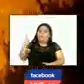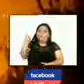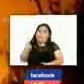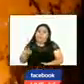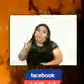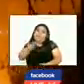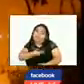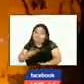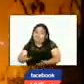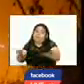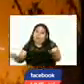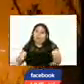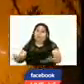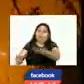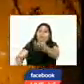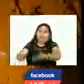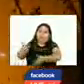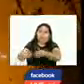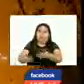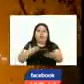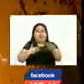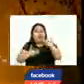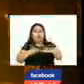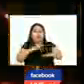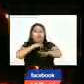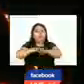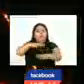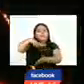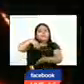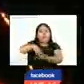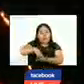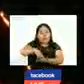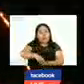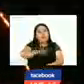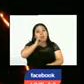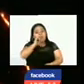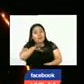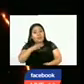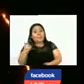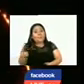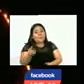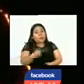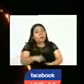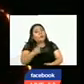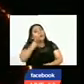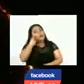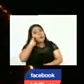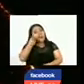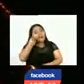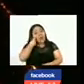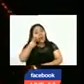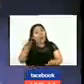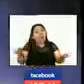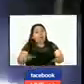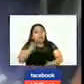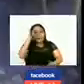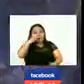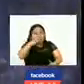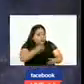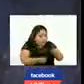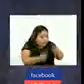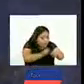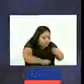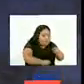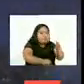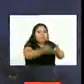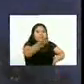causante de estos, de acuerdo a Protección Civil. Insisten que las personas tengan precaución al realizar quemas, ya que